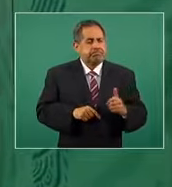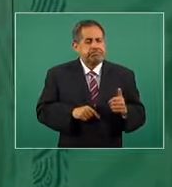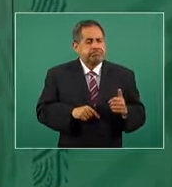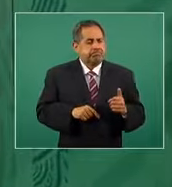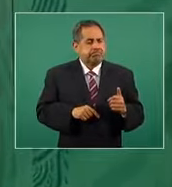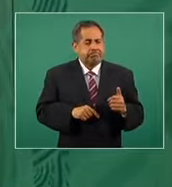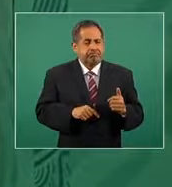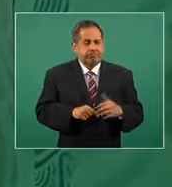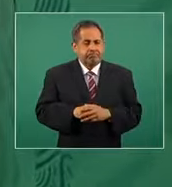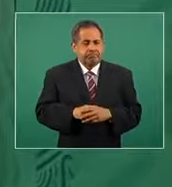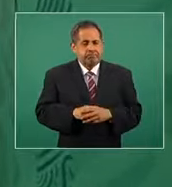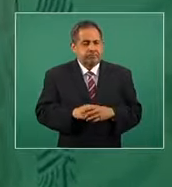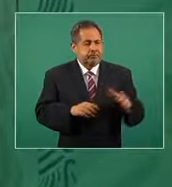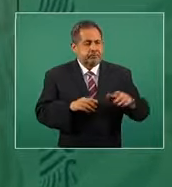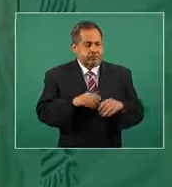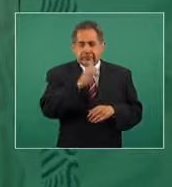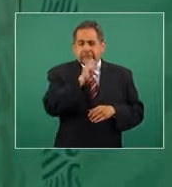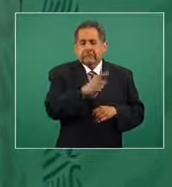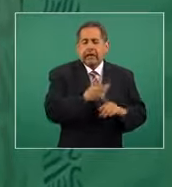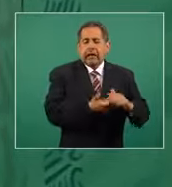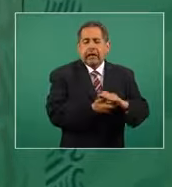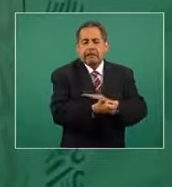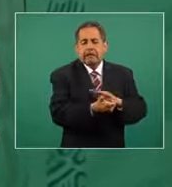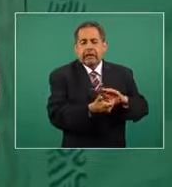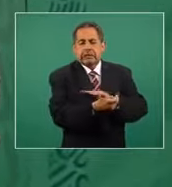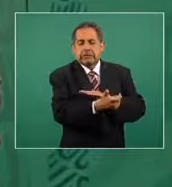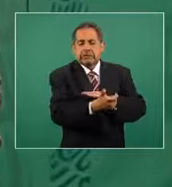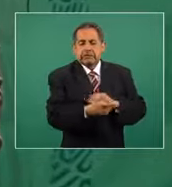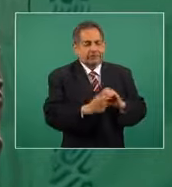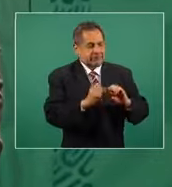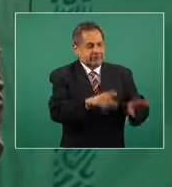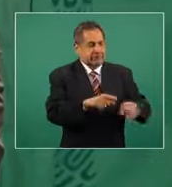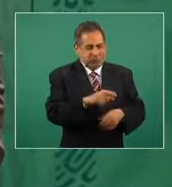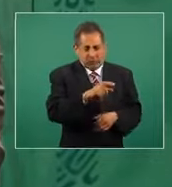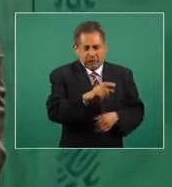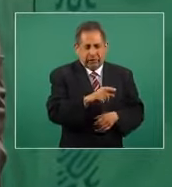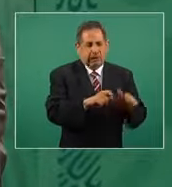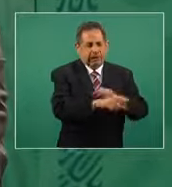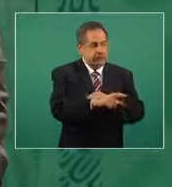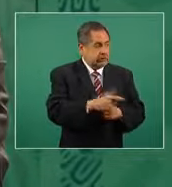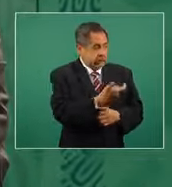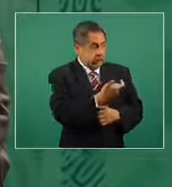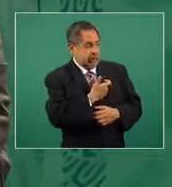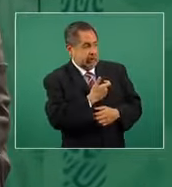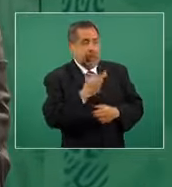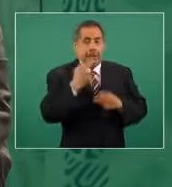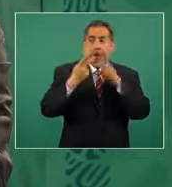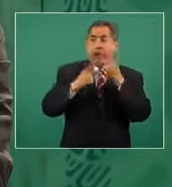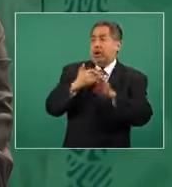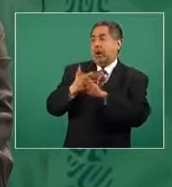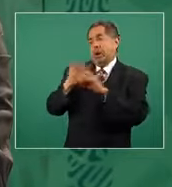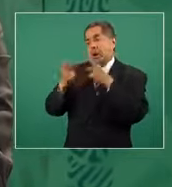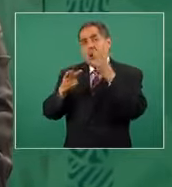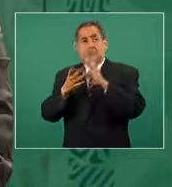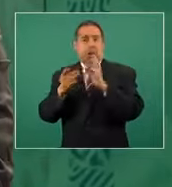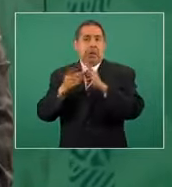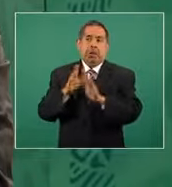con subvenciones, para decirlo elegantemente, hablan